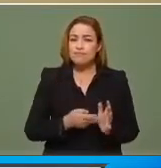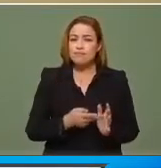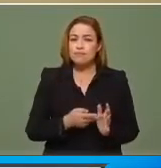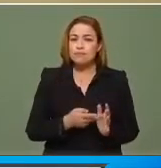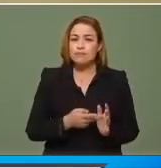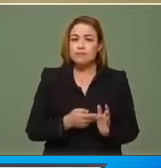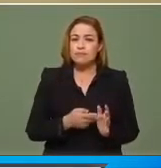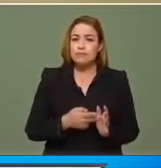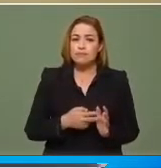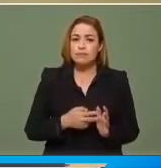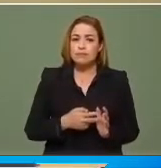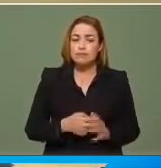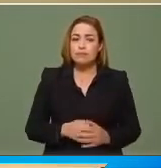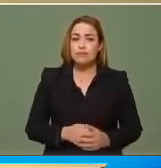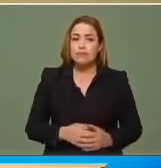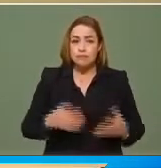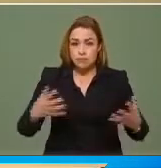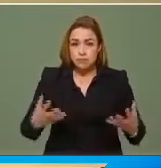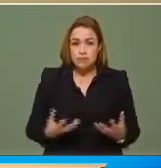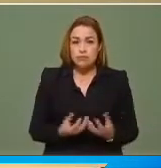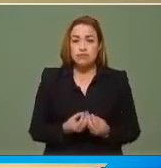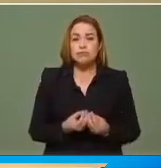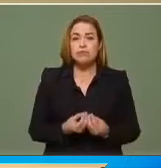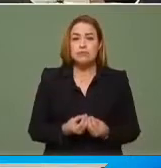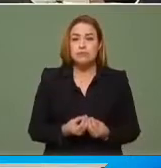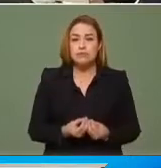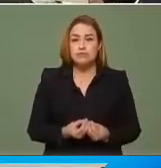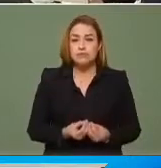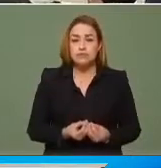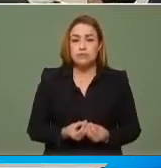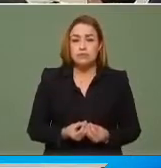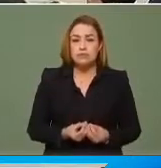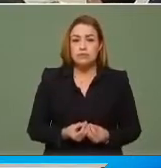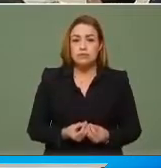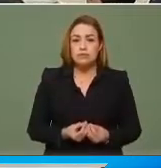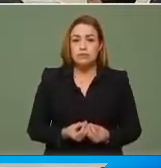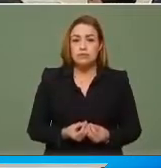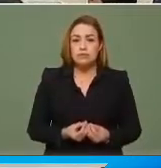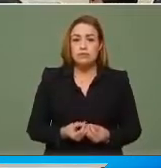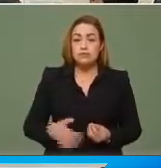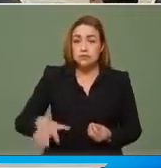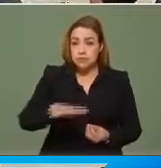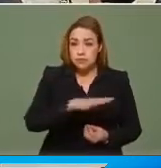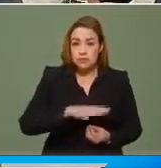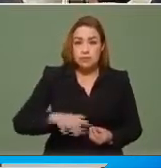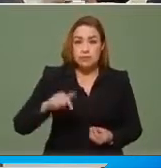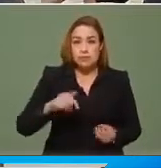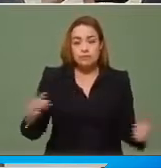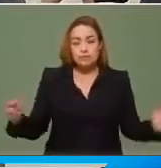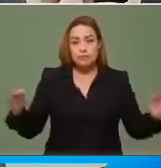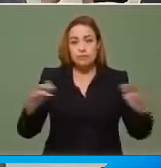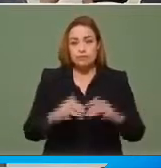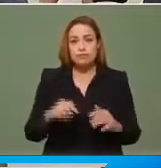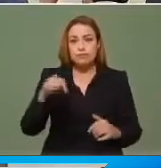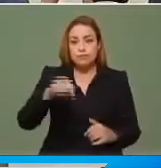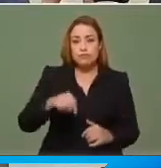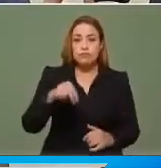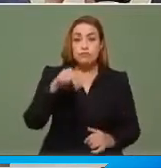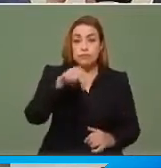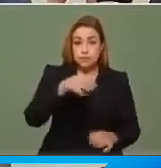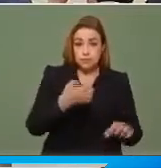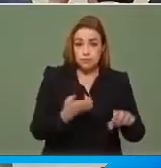exista coordinación en las organizaciones policíacas con el Ejército y la Marina, y cerrar filas a la corrupción para evitar su infiltración a las